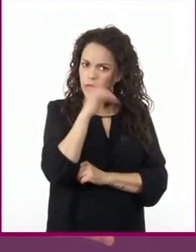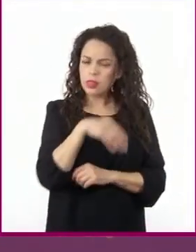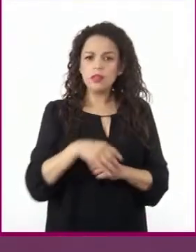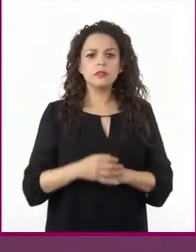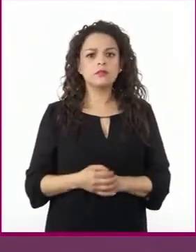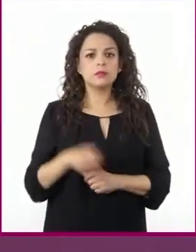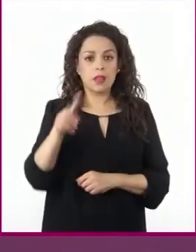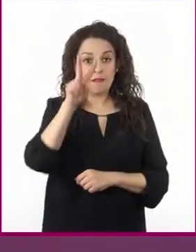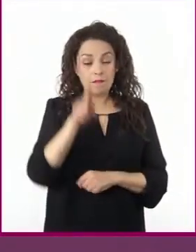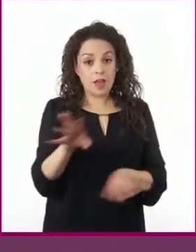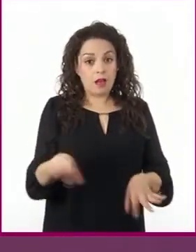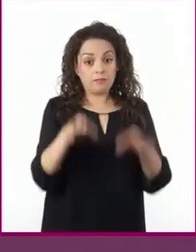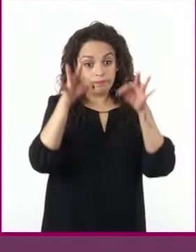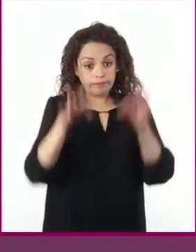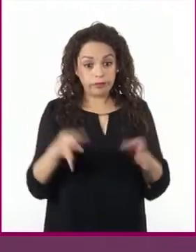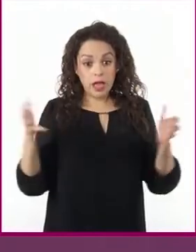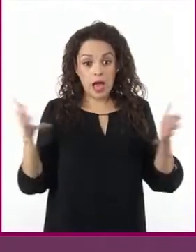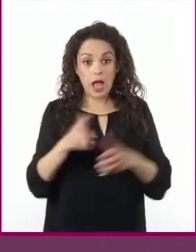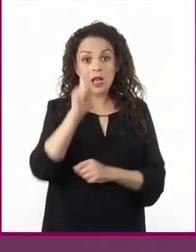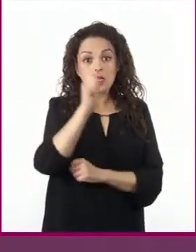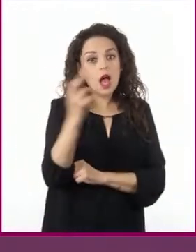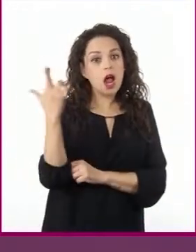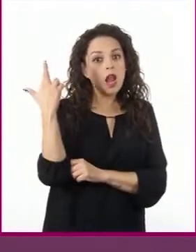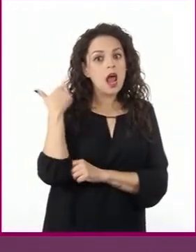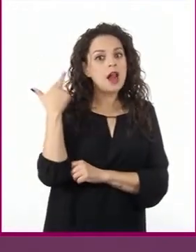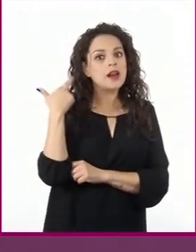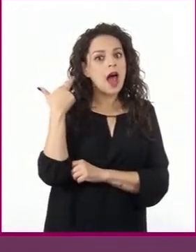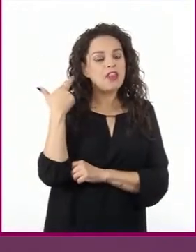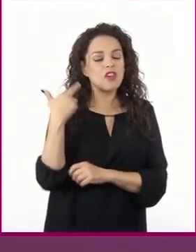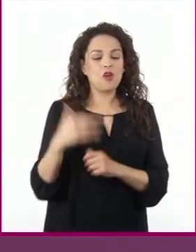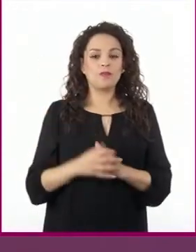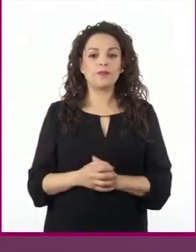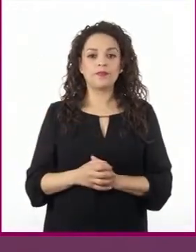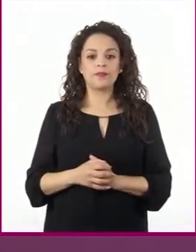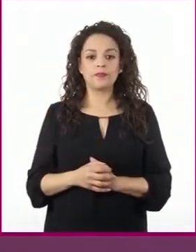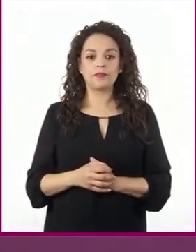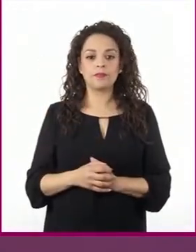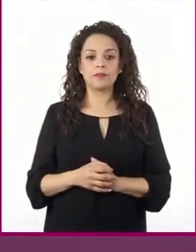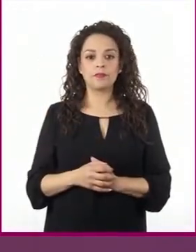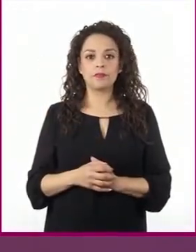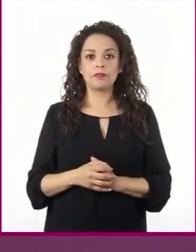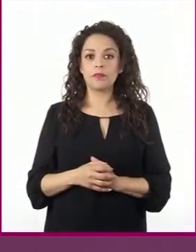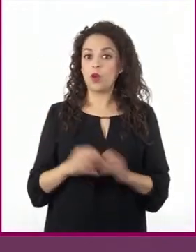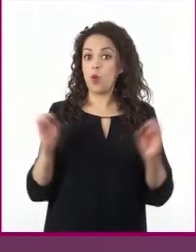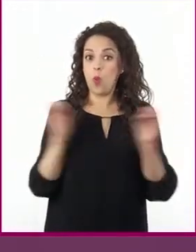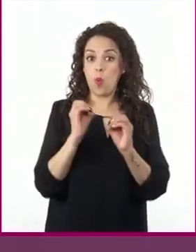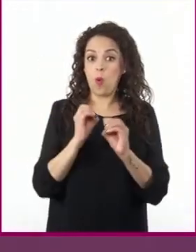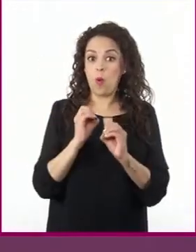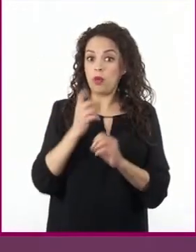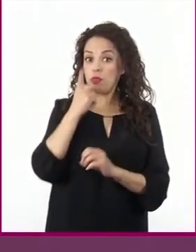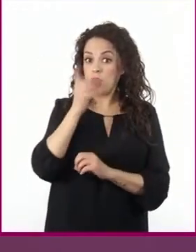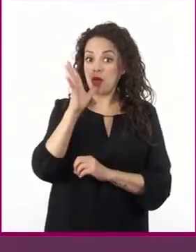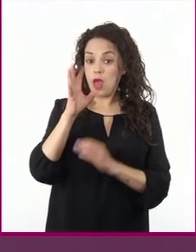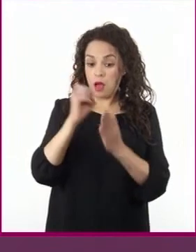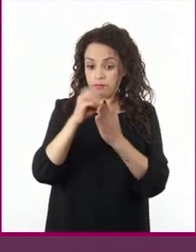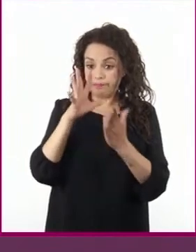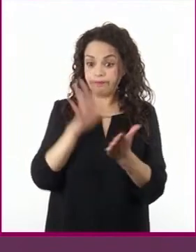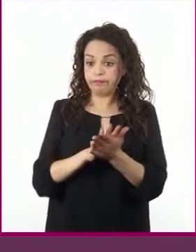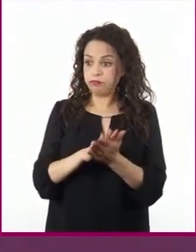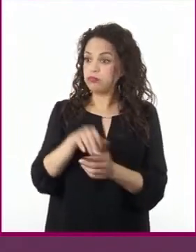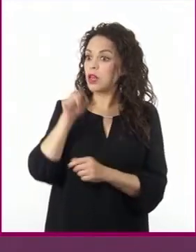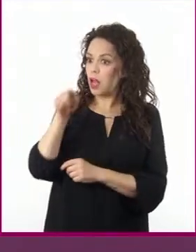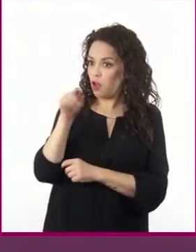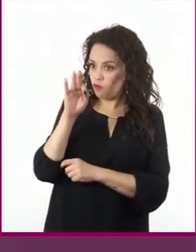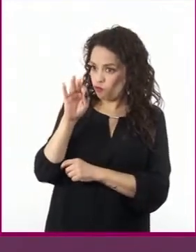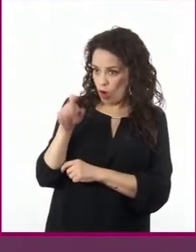el verdadero inventor de la radio. Se podría opinar que no ha recibido el crédito suficiente. Ahora que